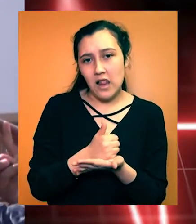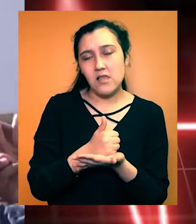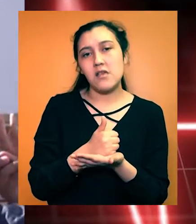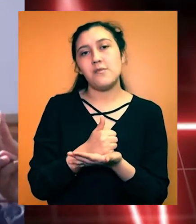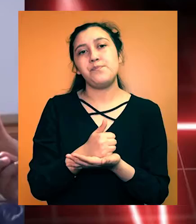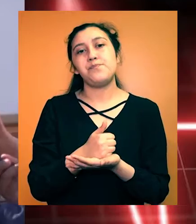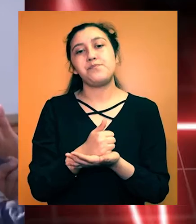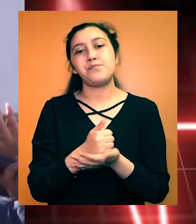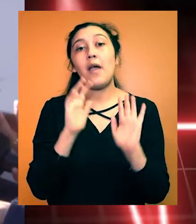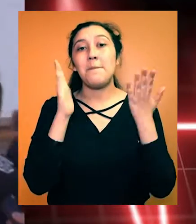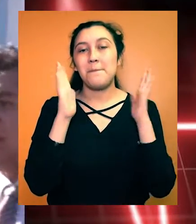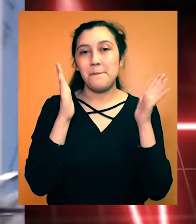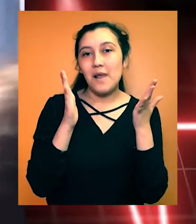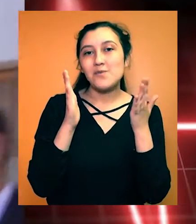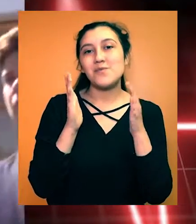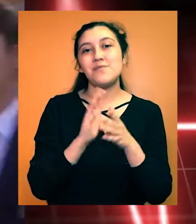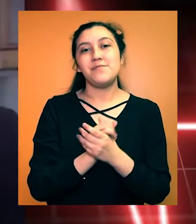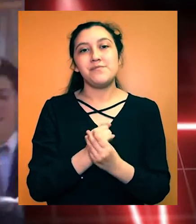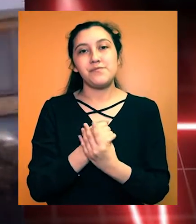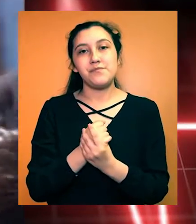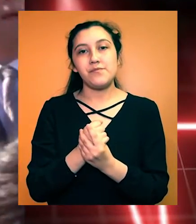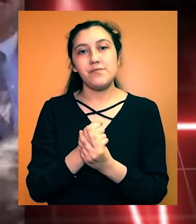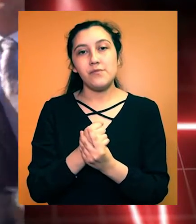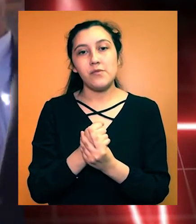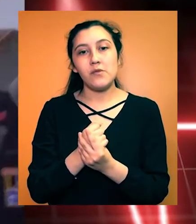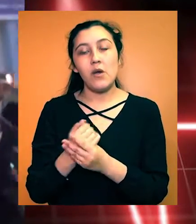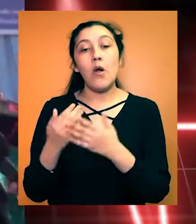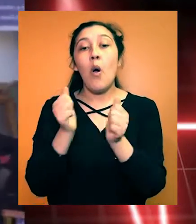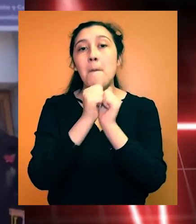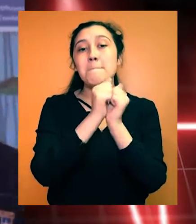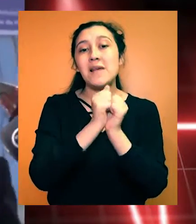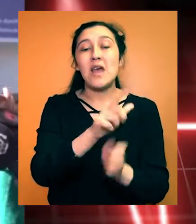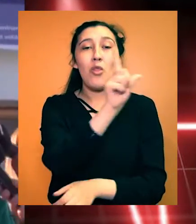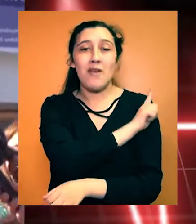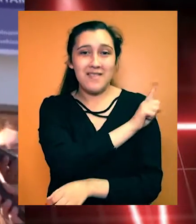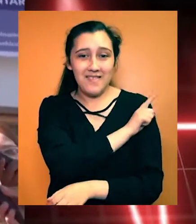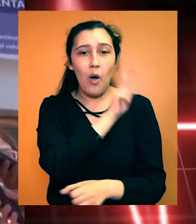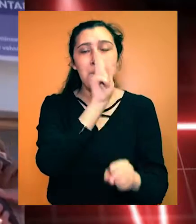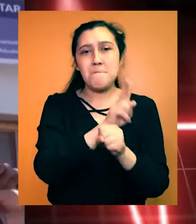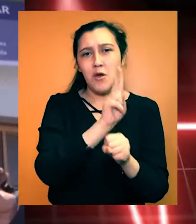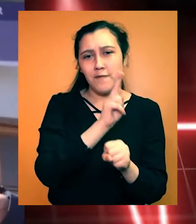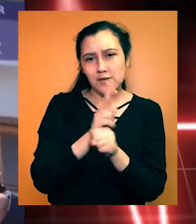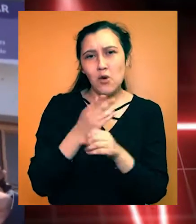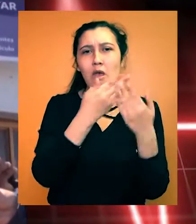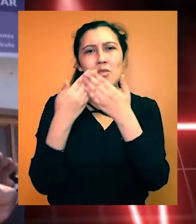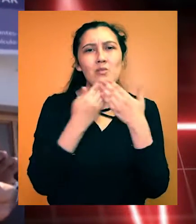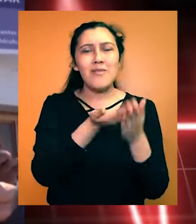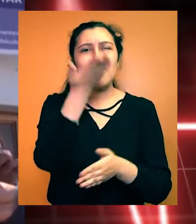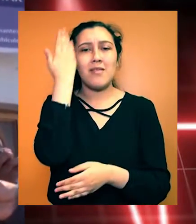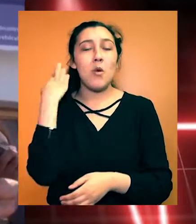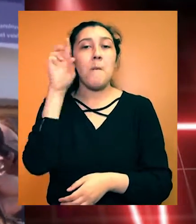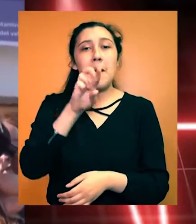fines políticos. Esto es el inicio de algo, compañeros. Compañeros del liceo, profesores,